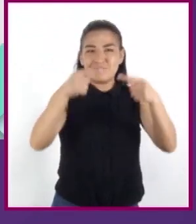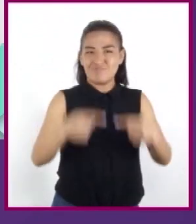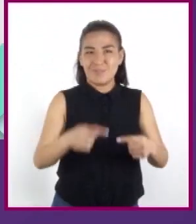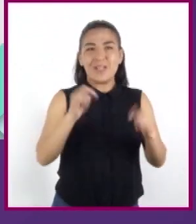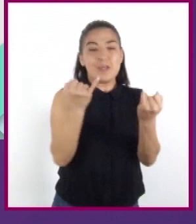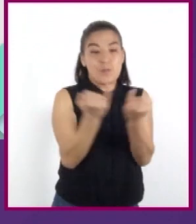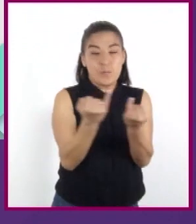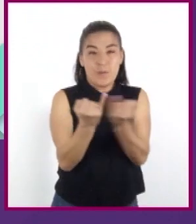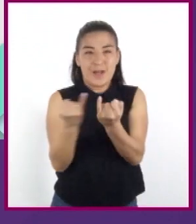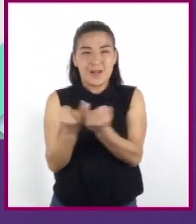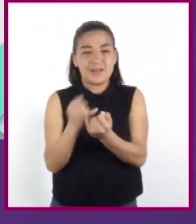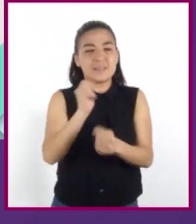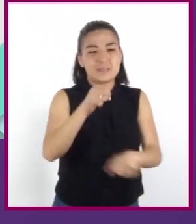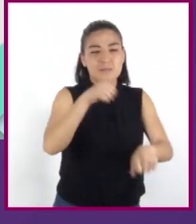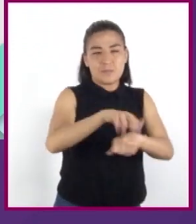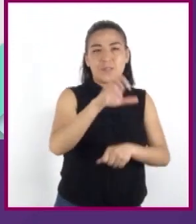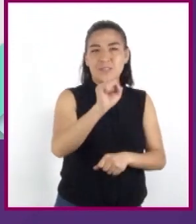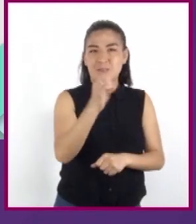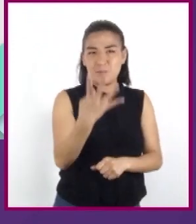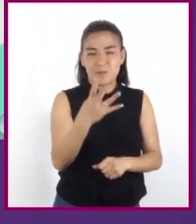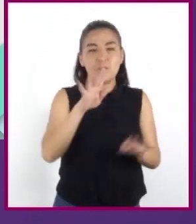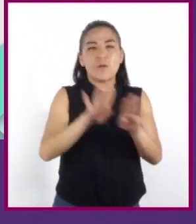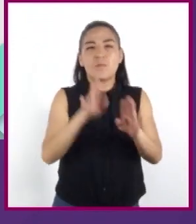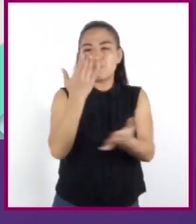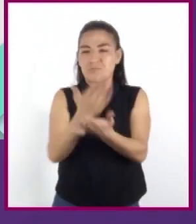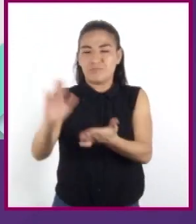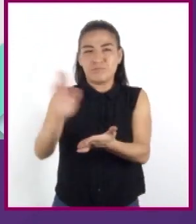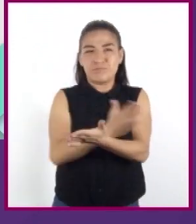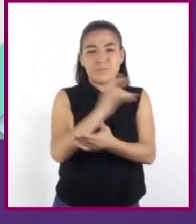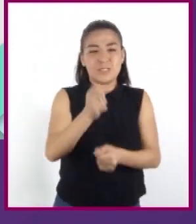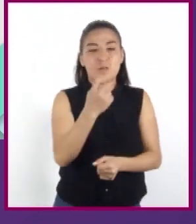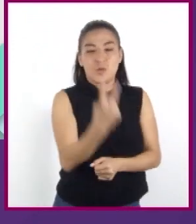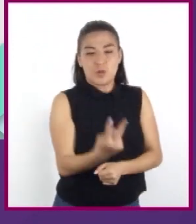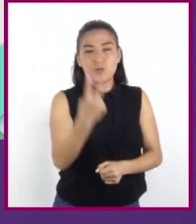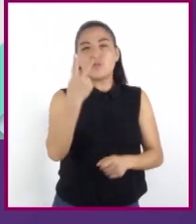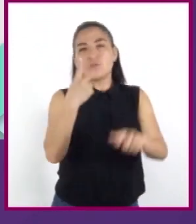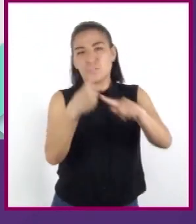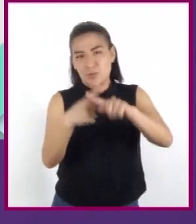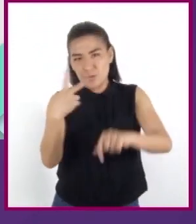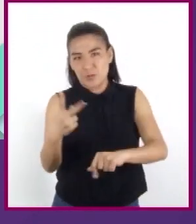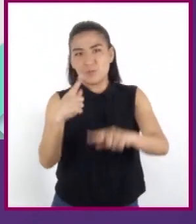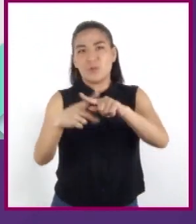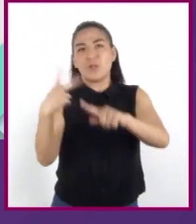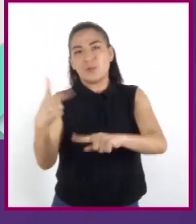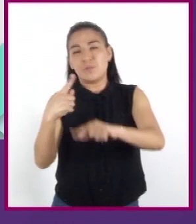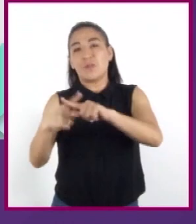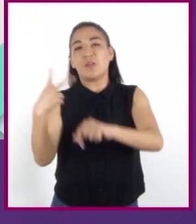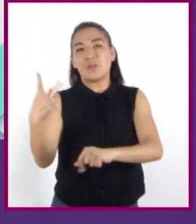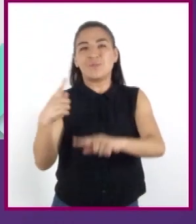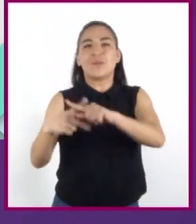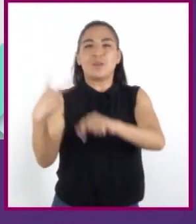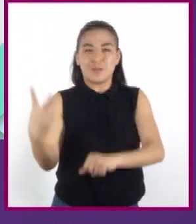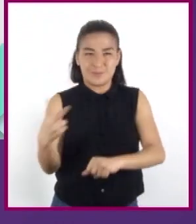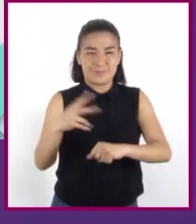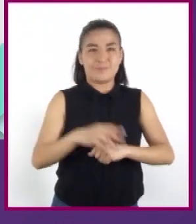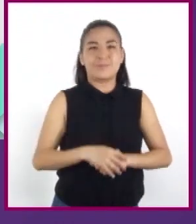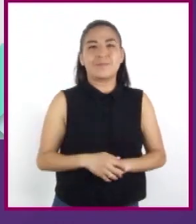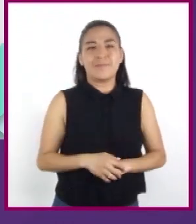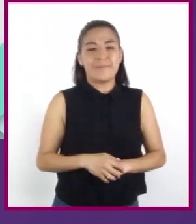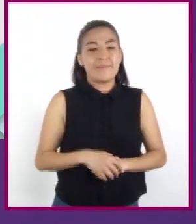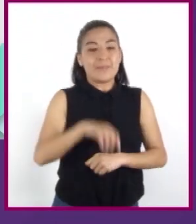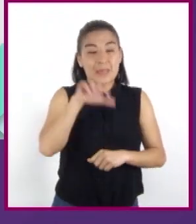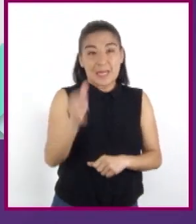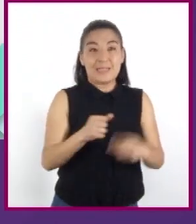número 64, queda separado en sus factores primos 2 por 2 por 2 por 2 por 2 por 2. Y el